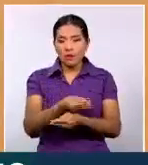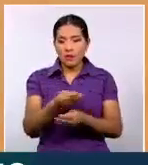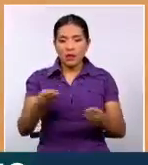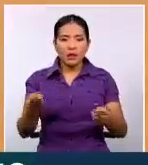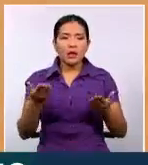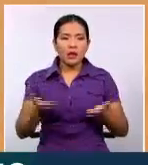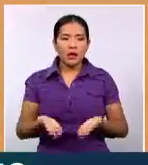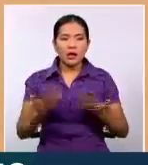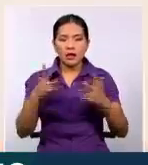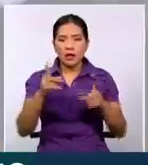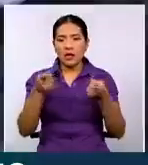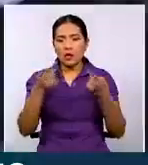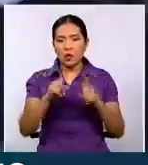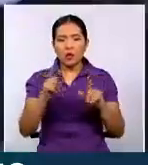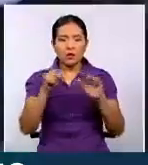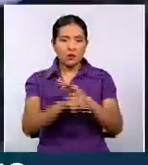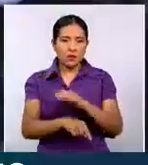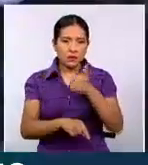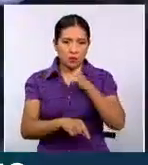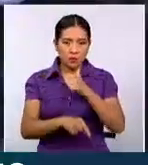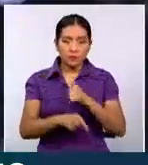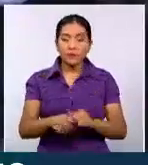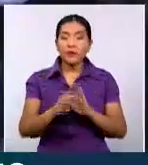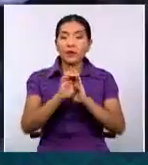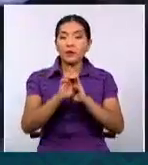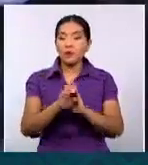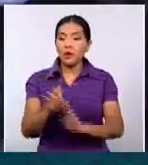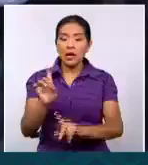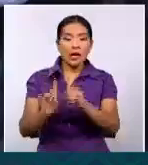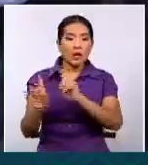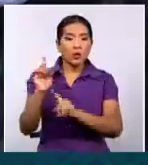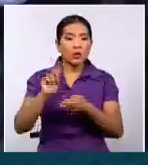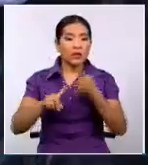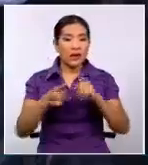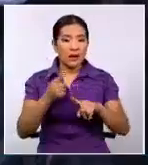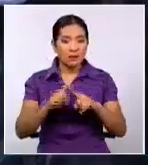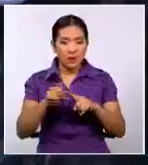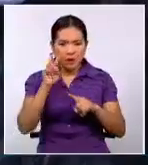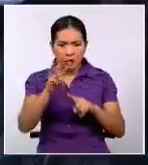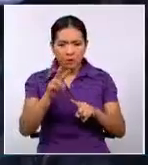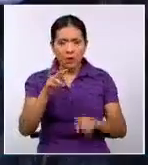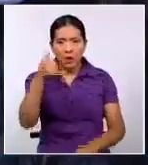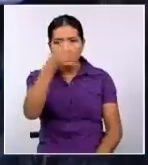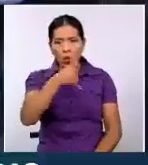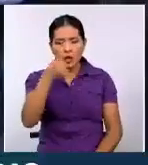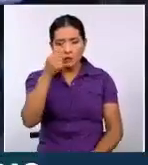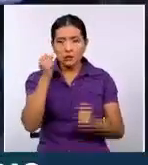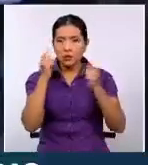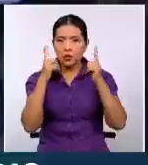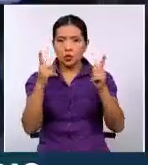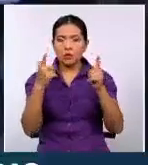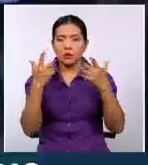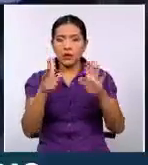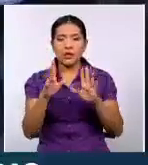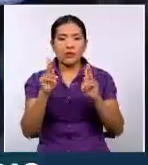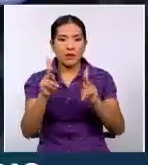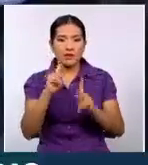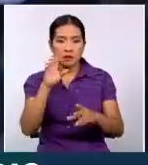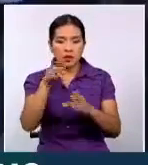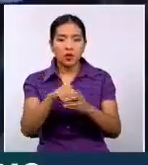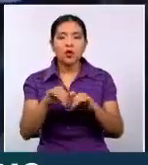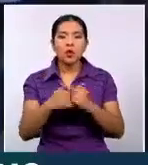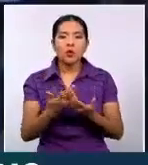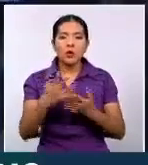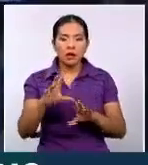la comisión de este hecho. Tenemos mensajes de los amigos que han visto en los estados de WhatsApp de una de las que estaba ahí, cómo